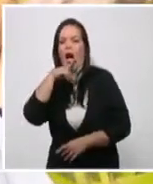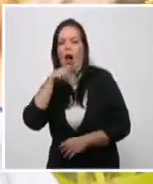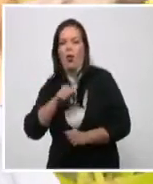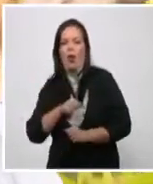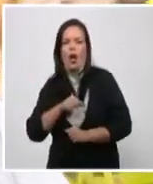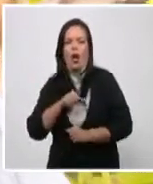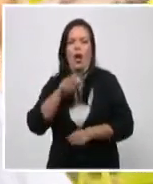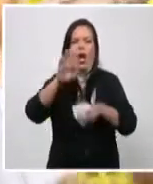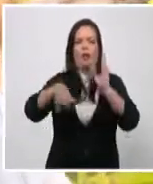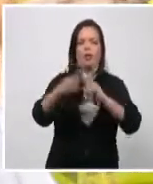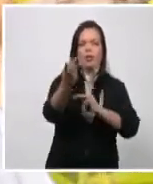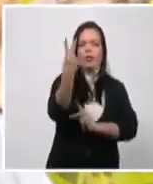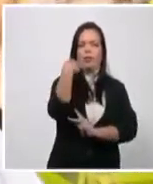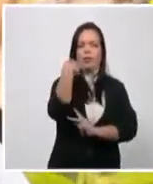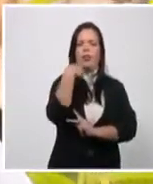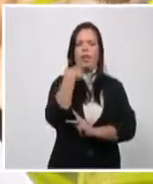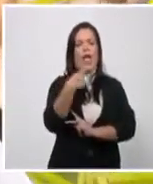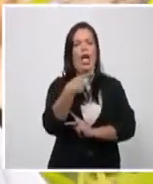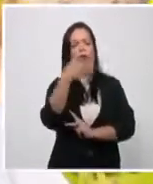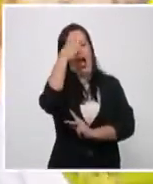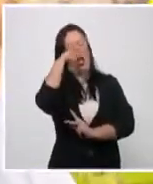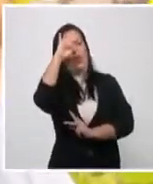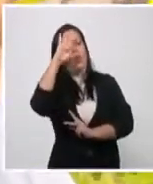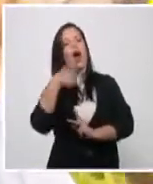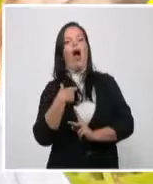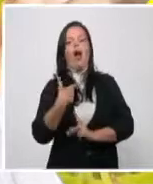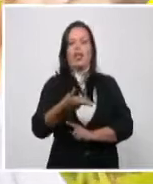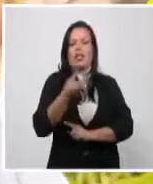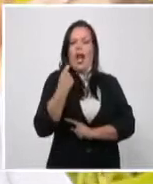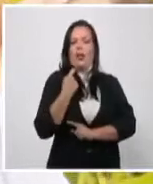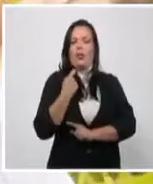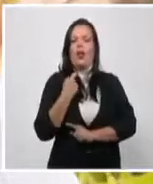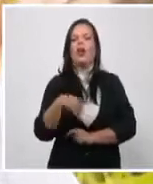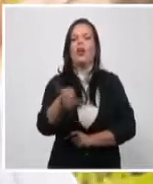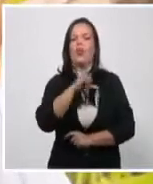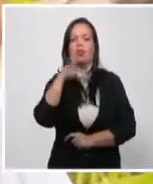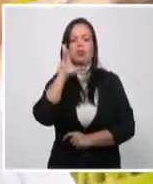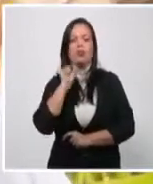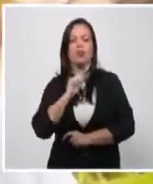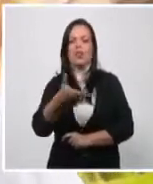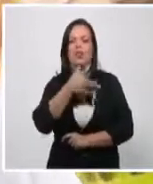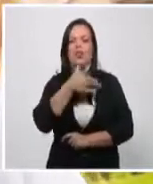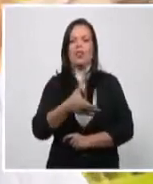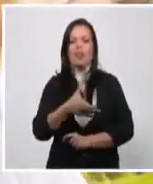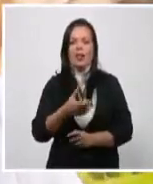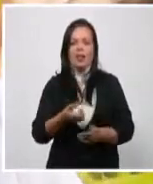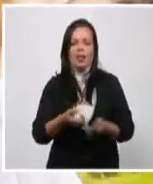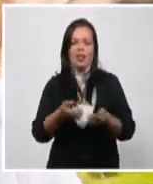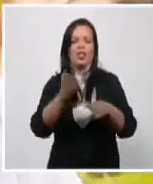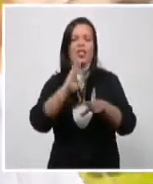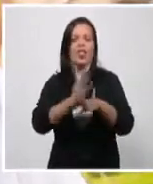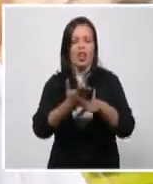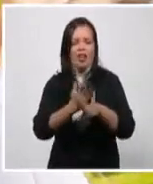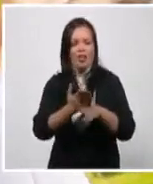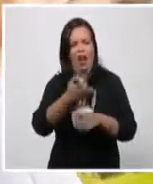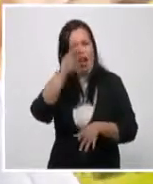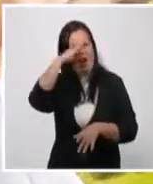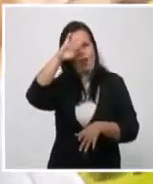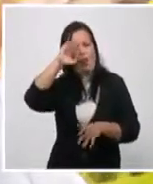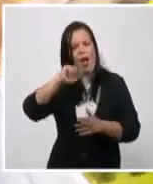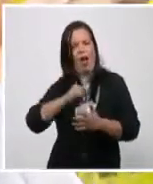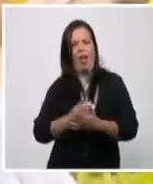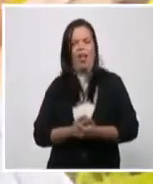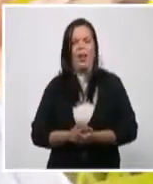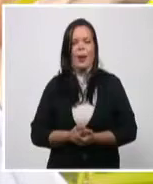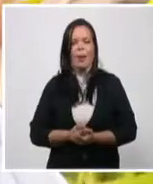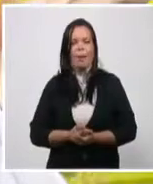y enseguida sacar el nombre de nuestro comandante Fidel Castro como reconocimiento, como lo que es Cuba. Y entonces